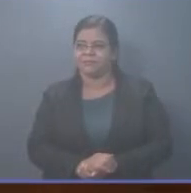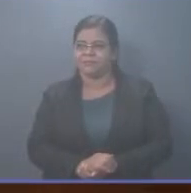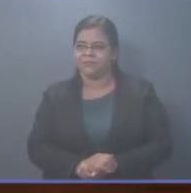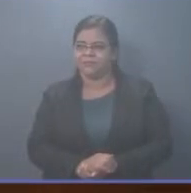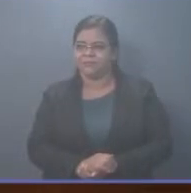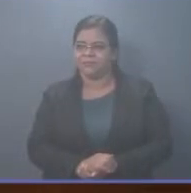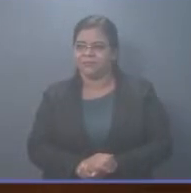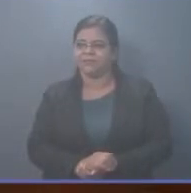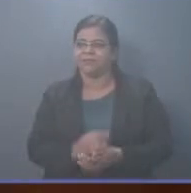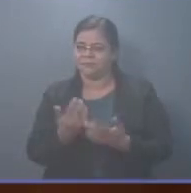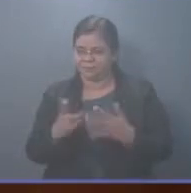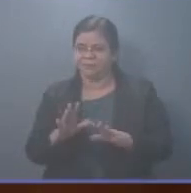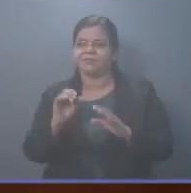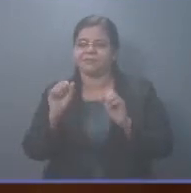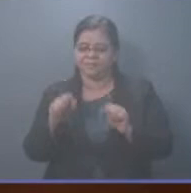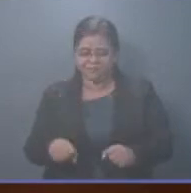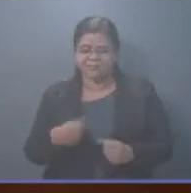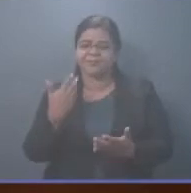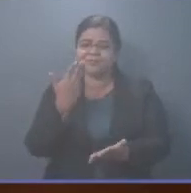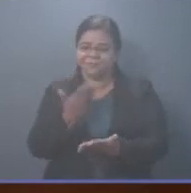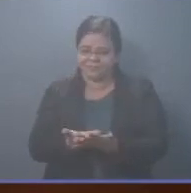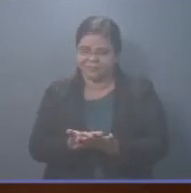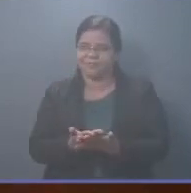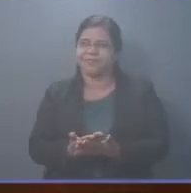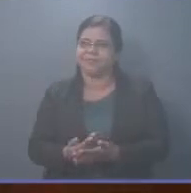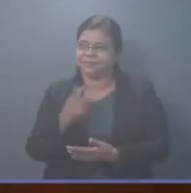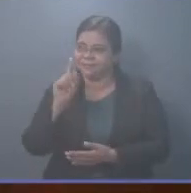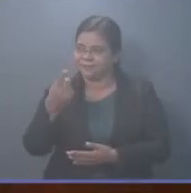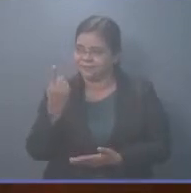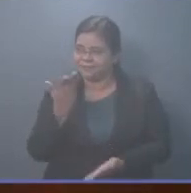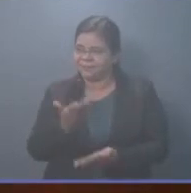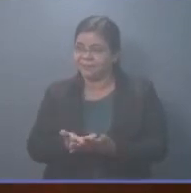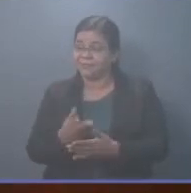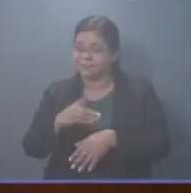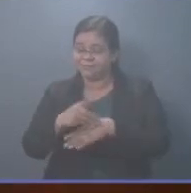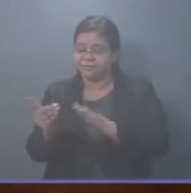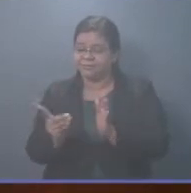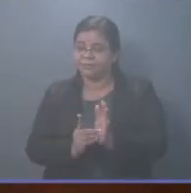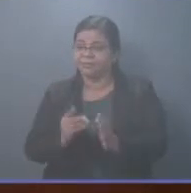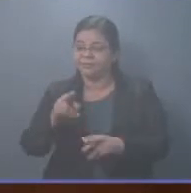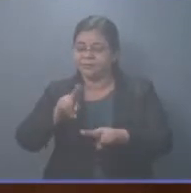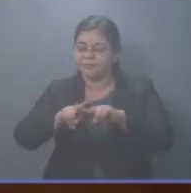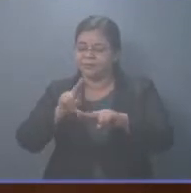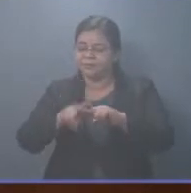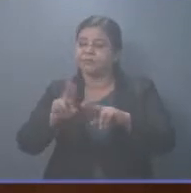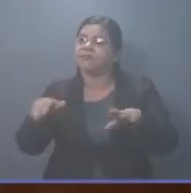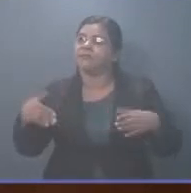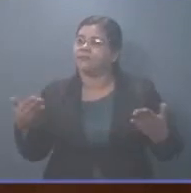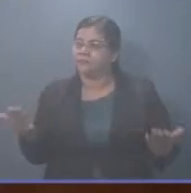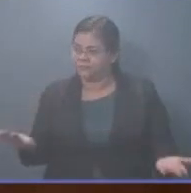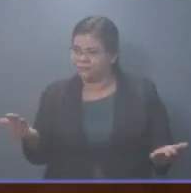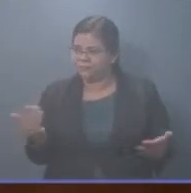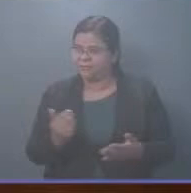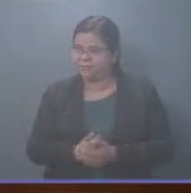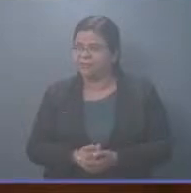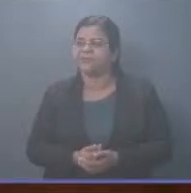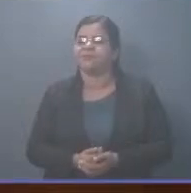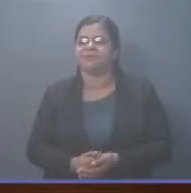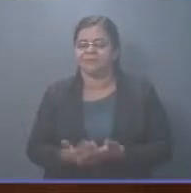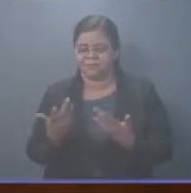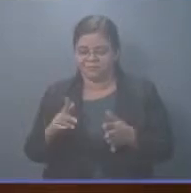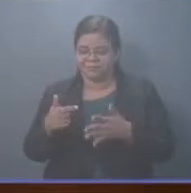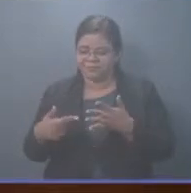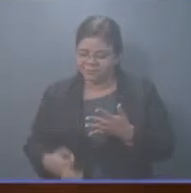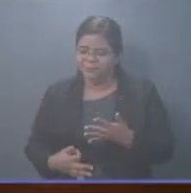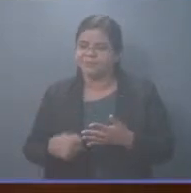Entonces la propuesta es que... Perdón, la propuesta, solo hubo una propuesta por grupo parlamentario de Arena en el sentido de que la ley entre en vigencia el